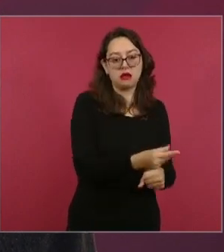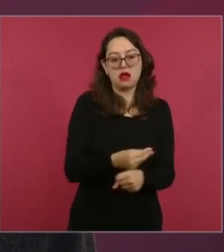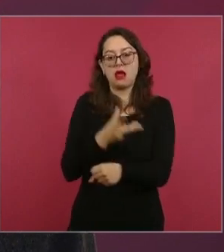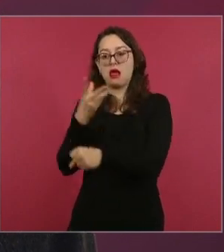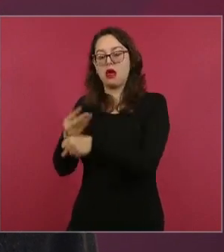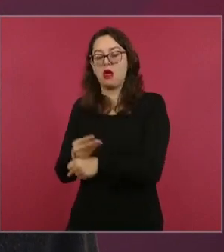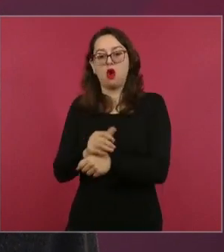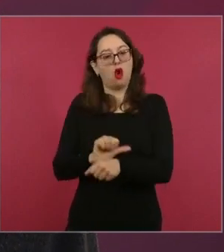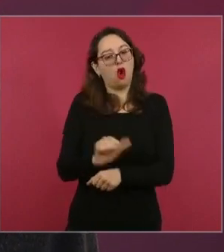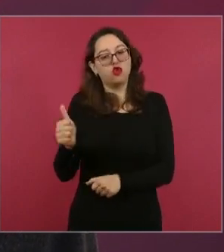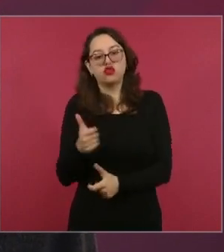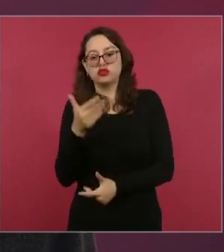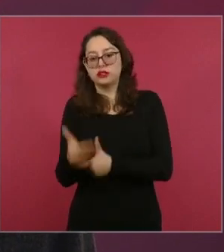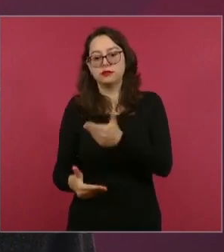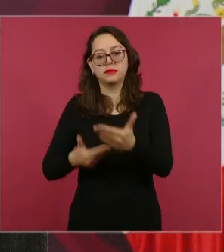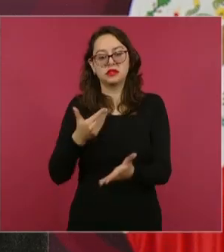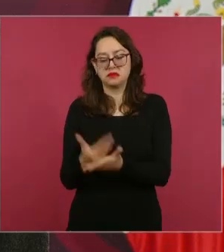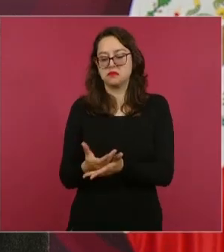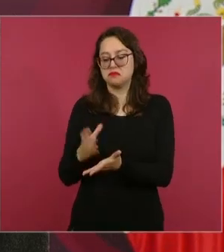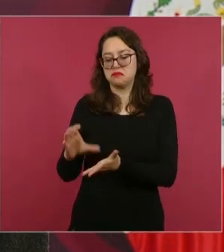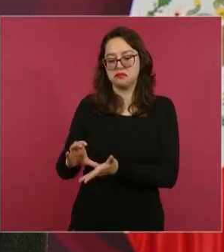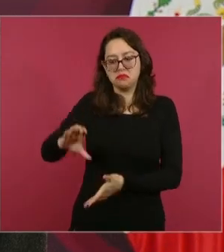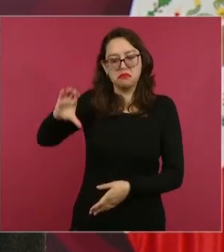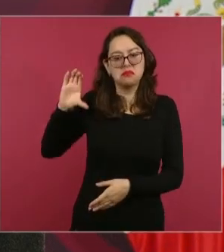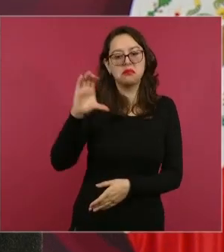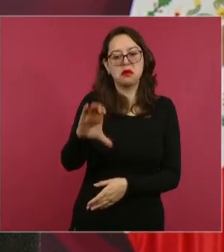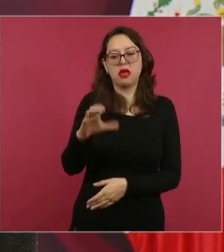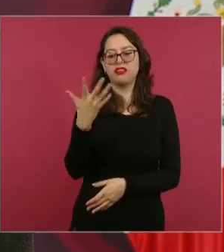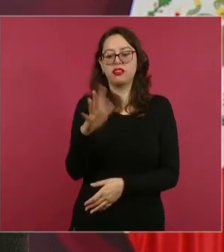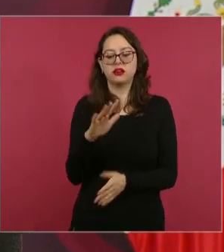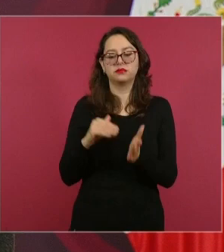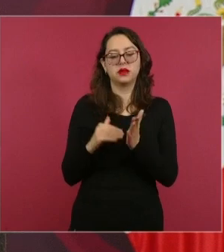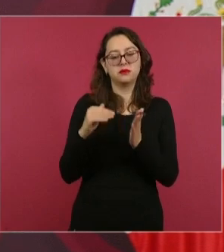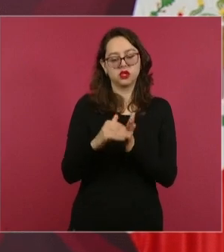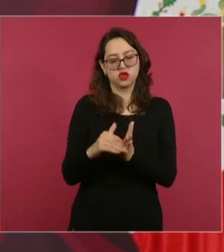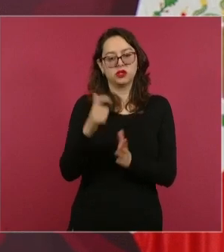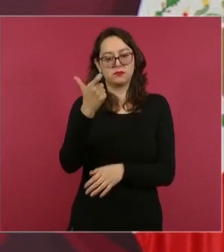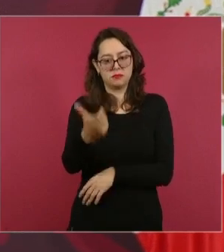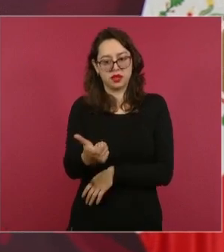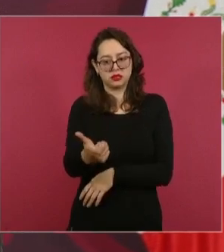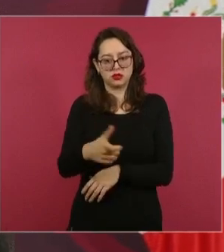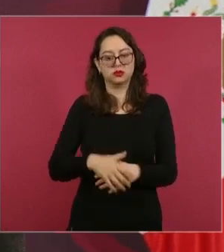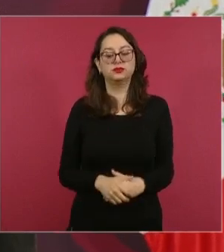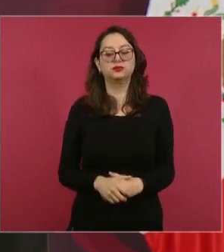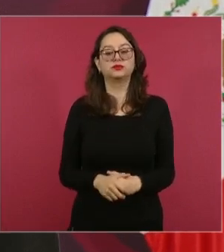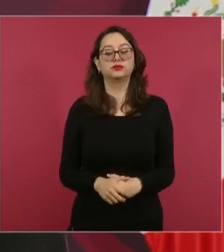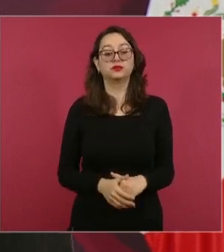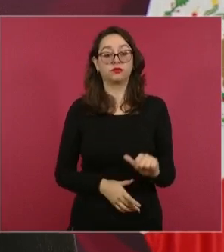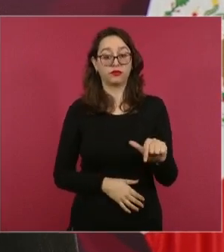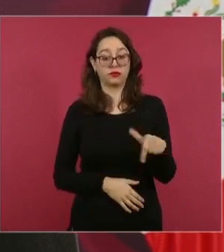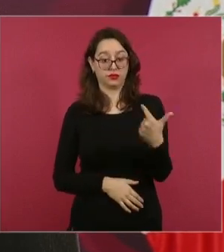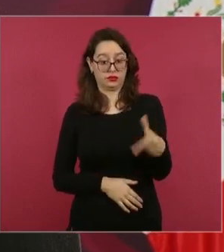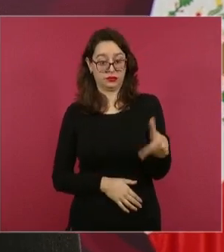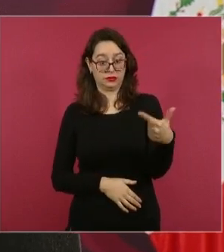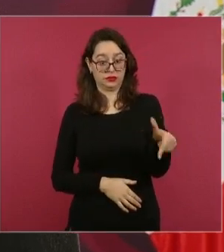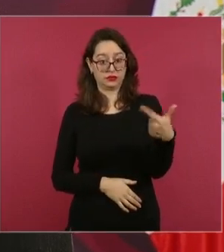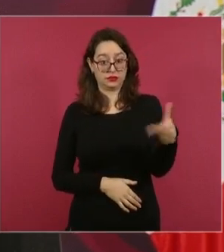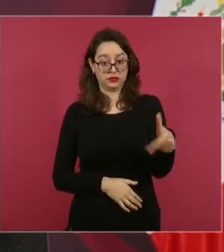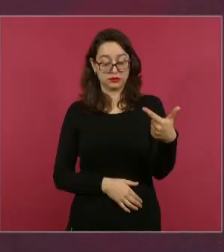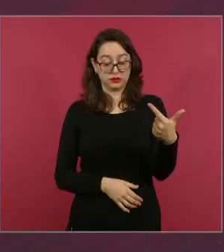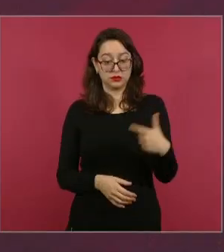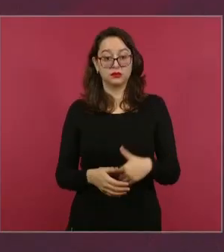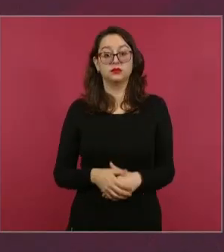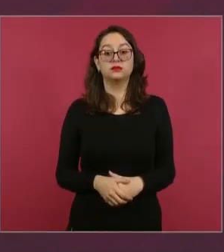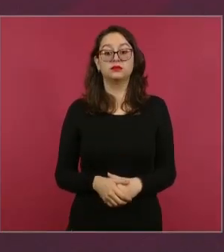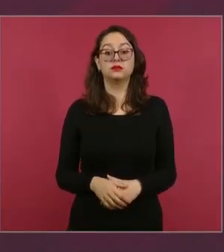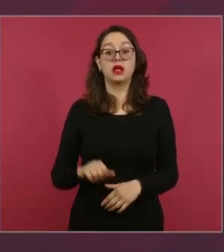otros servicios 12 no se cobrarán impuestos